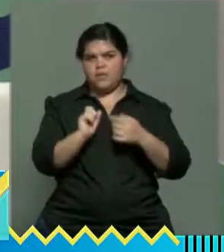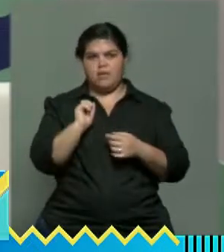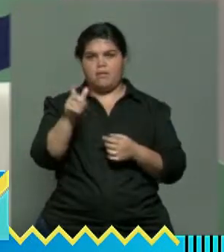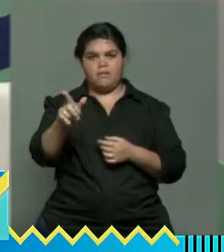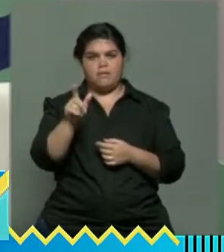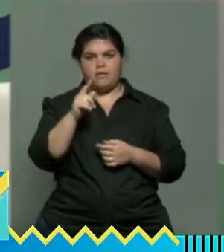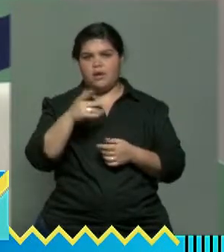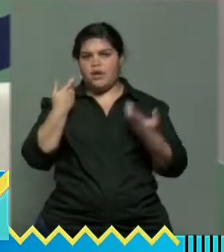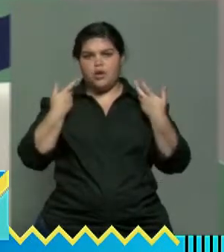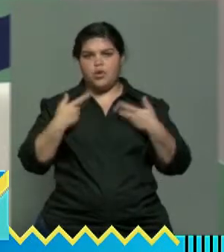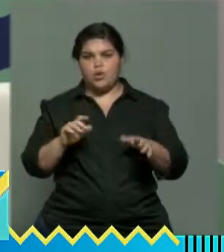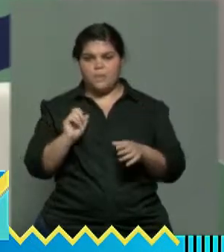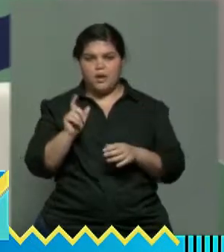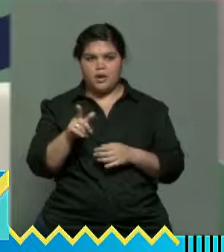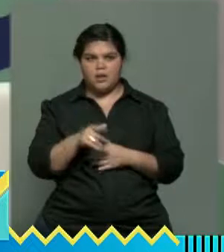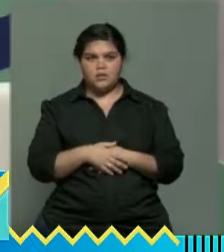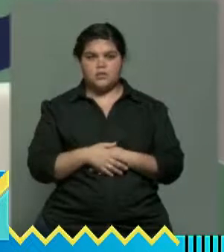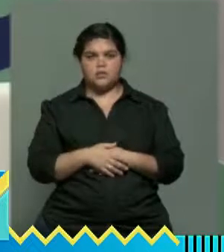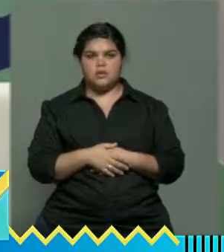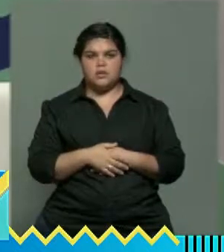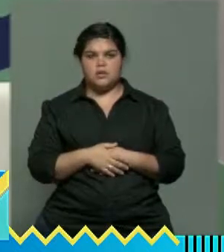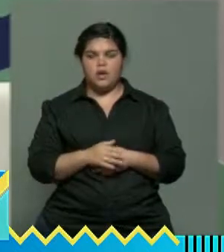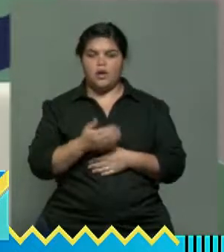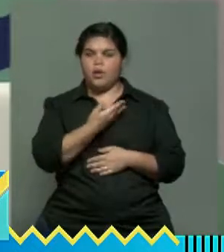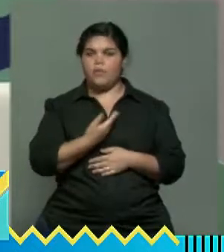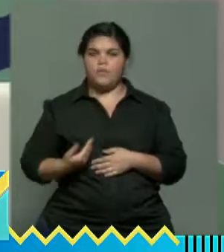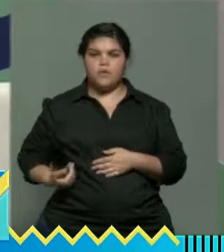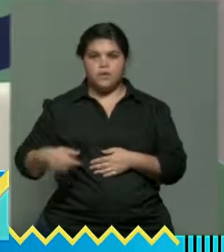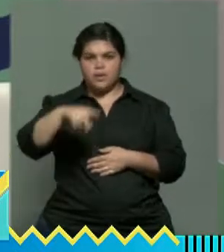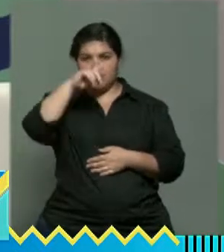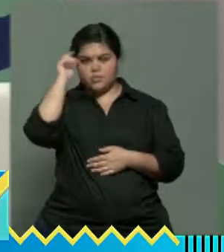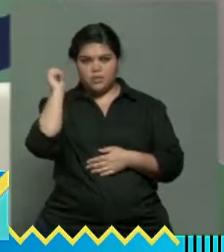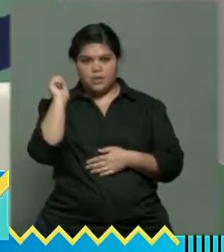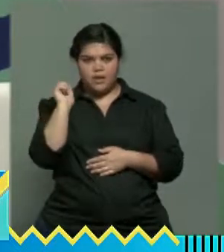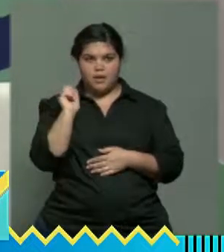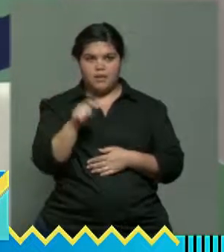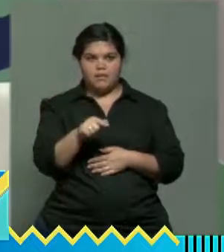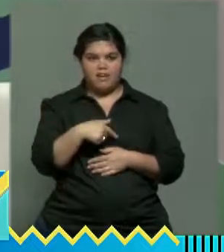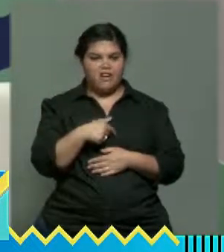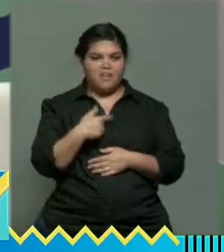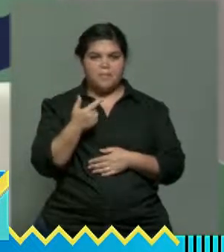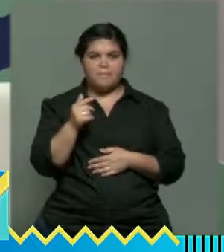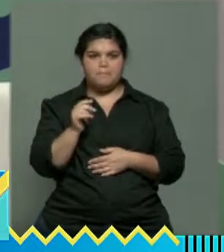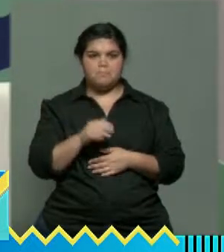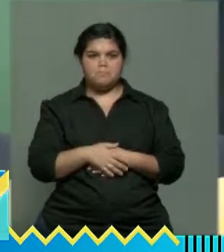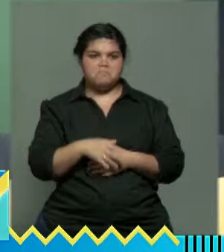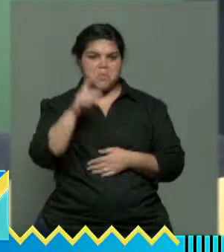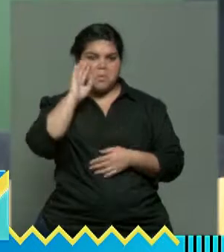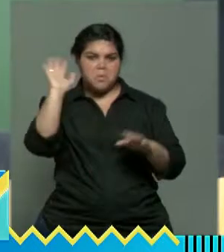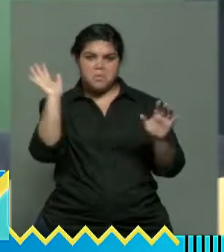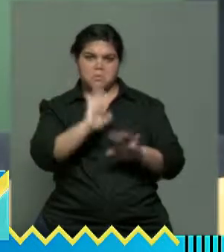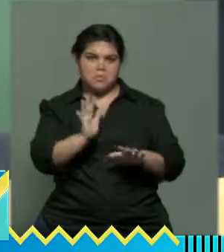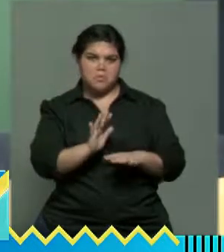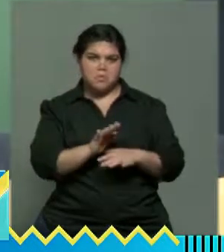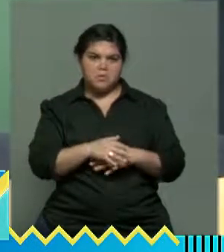los argentinos como hábito natural. Entonces, el gobierno nacional ha demostrado en esto una impericia y bastante ignorancia a tratar